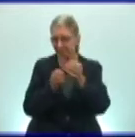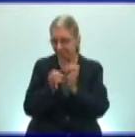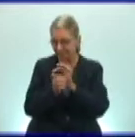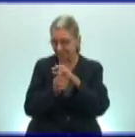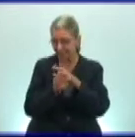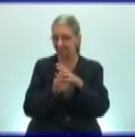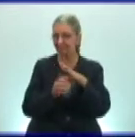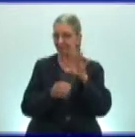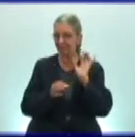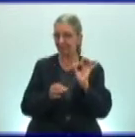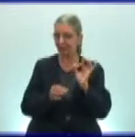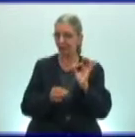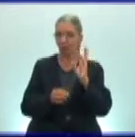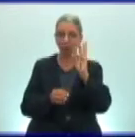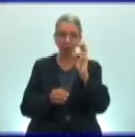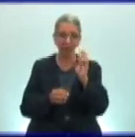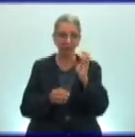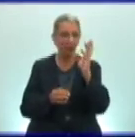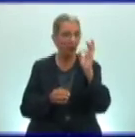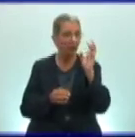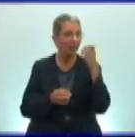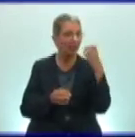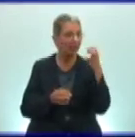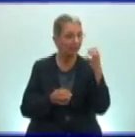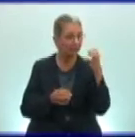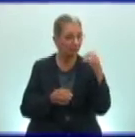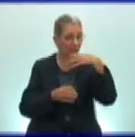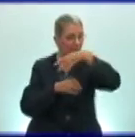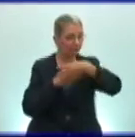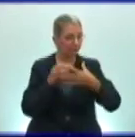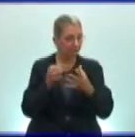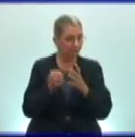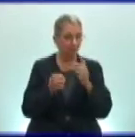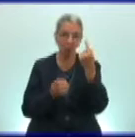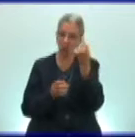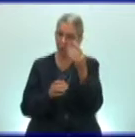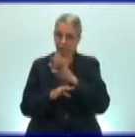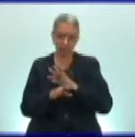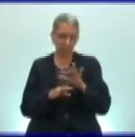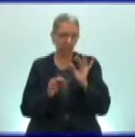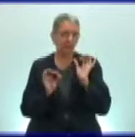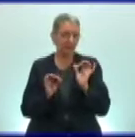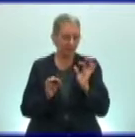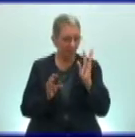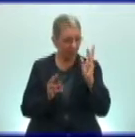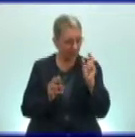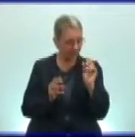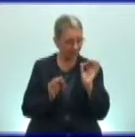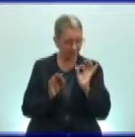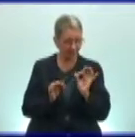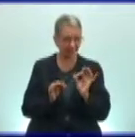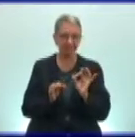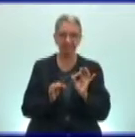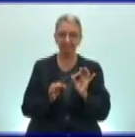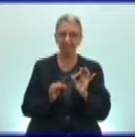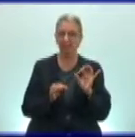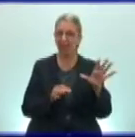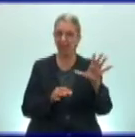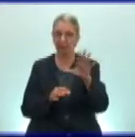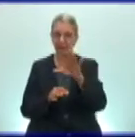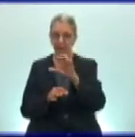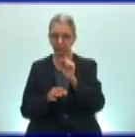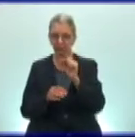núcleos, ¿cuántos electrones tendrán en su envoltura? Un electrón. ¿Podemos decir entonces que todos estos